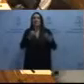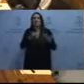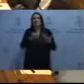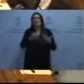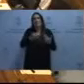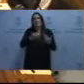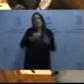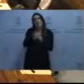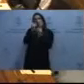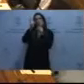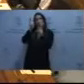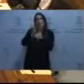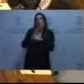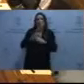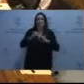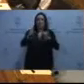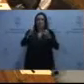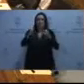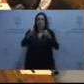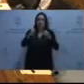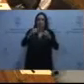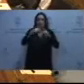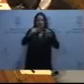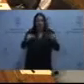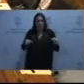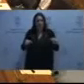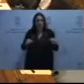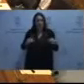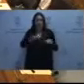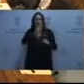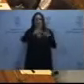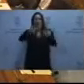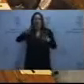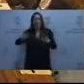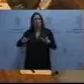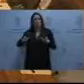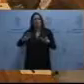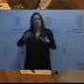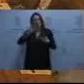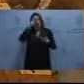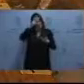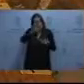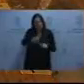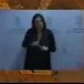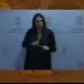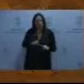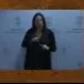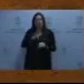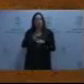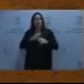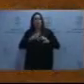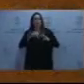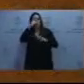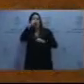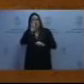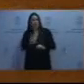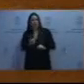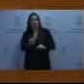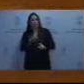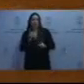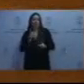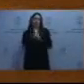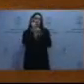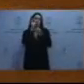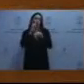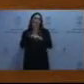asturiano, desprecio a la soberanía del pueblo asturiano, nulo respeto hacia la Cámara, insumisión al Parlamento, un Gobierno que ejerce